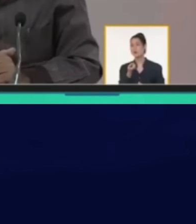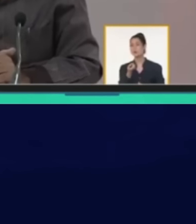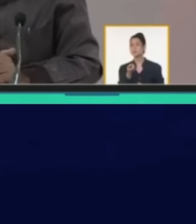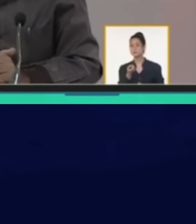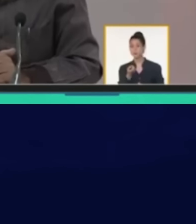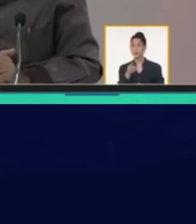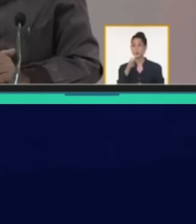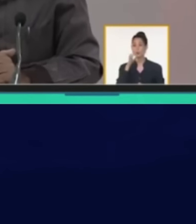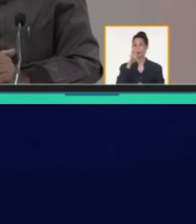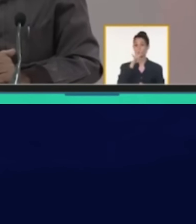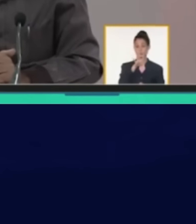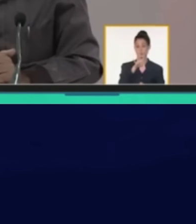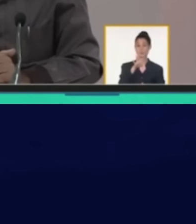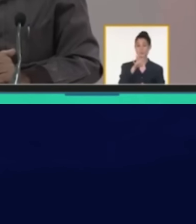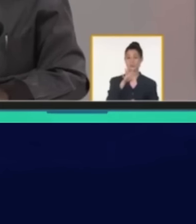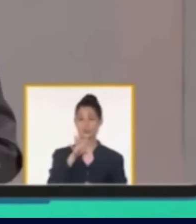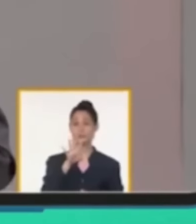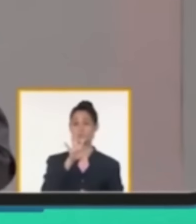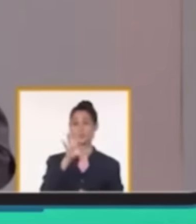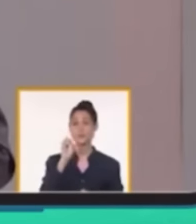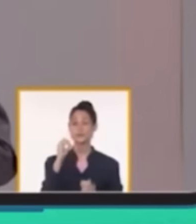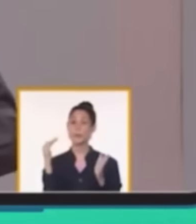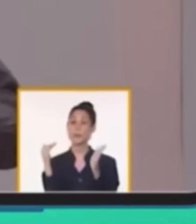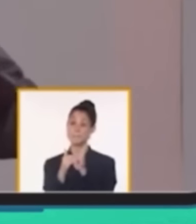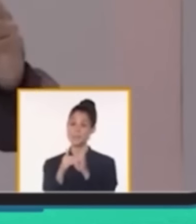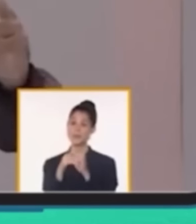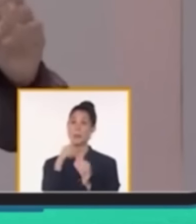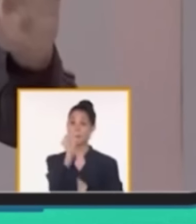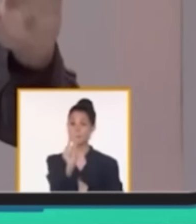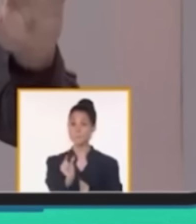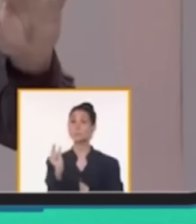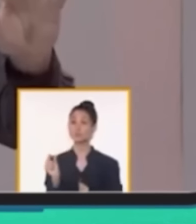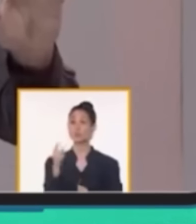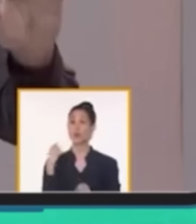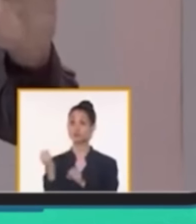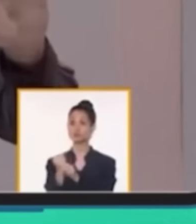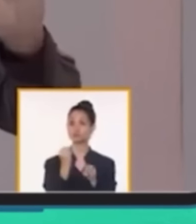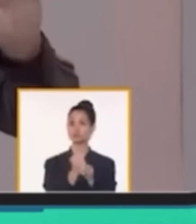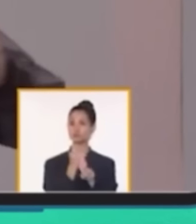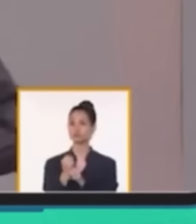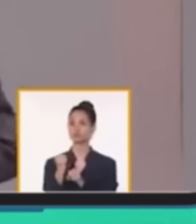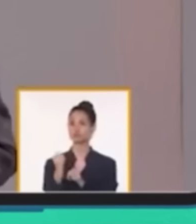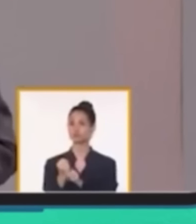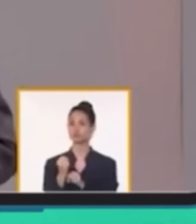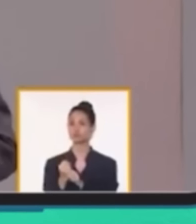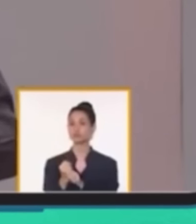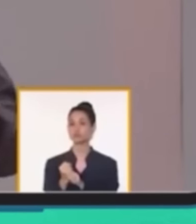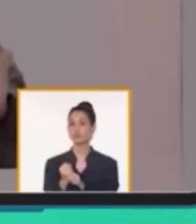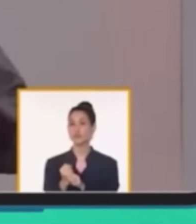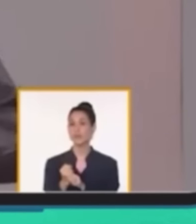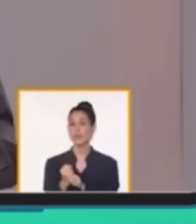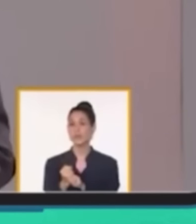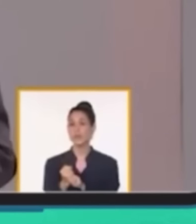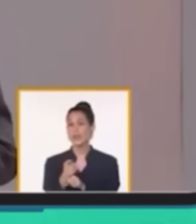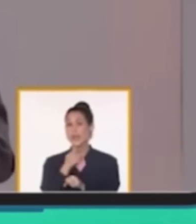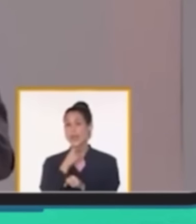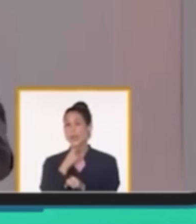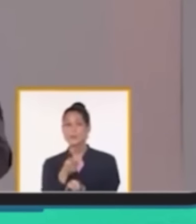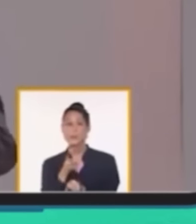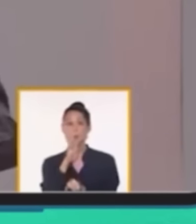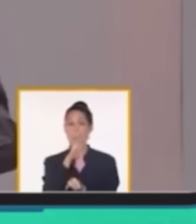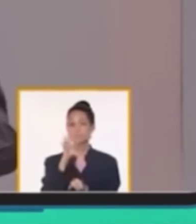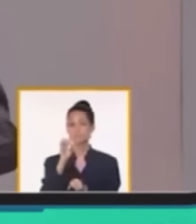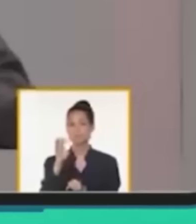aquí cu productores que son más más expedientes muchos más casi 440,000